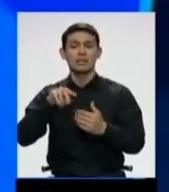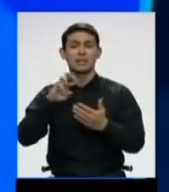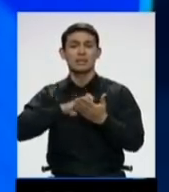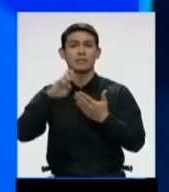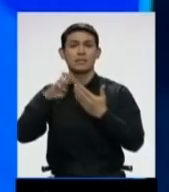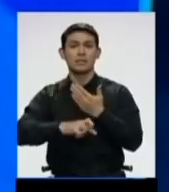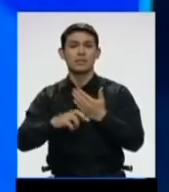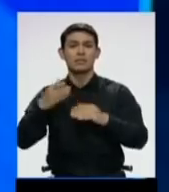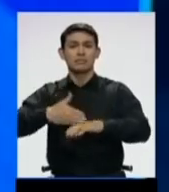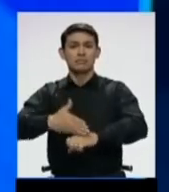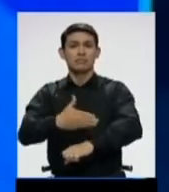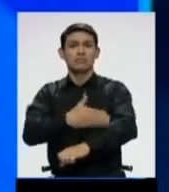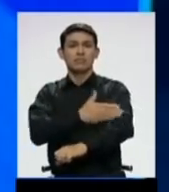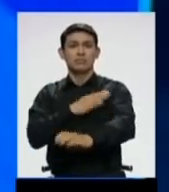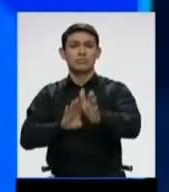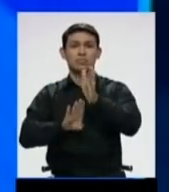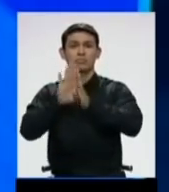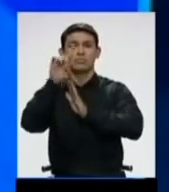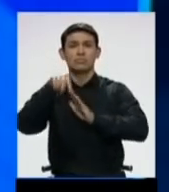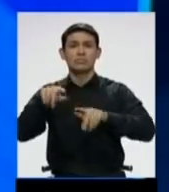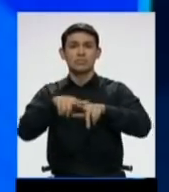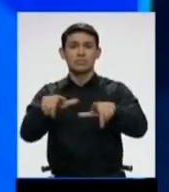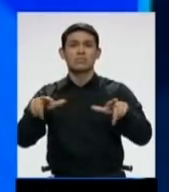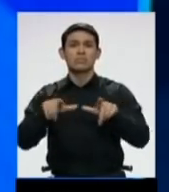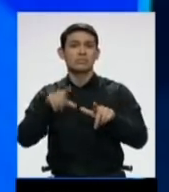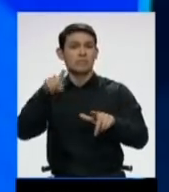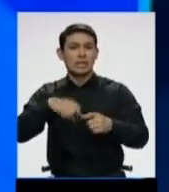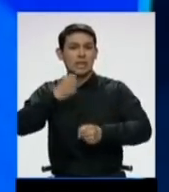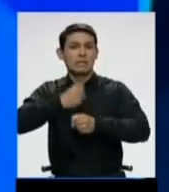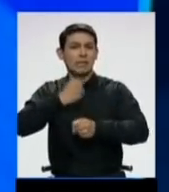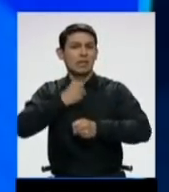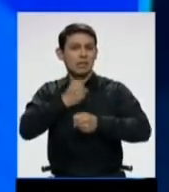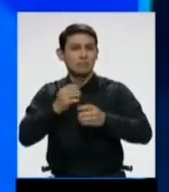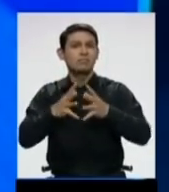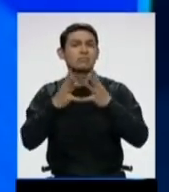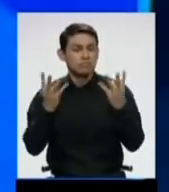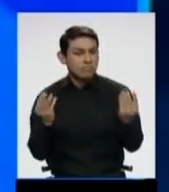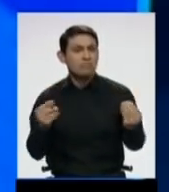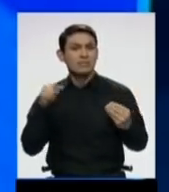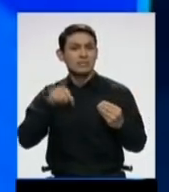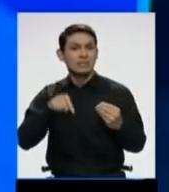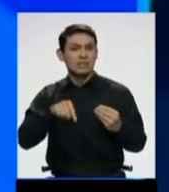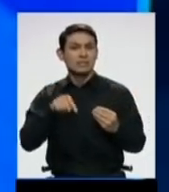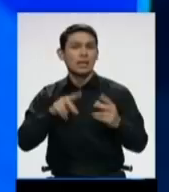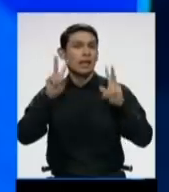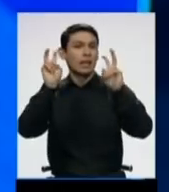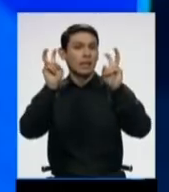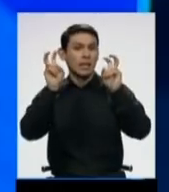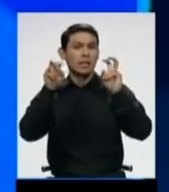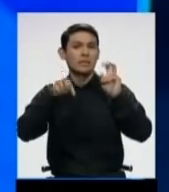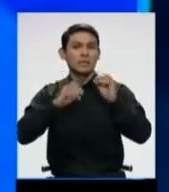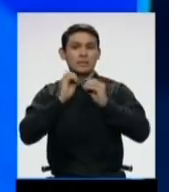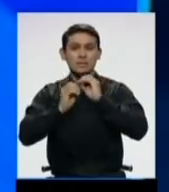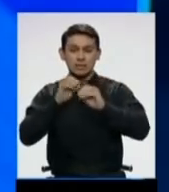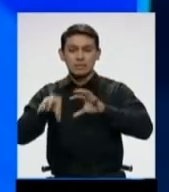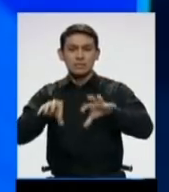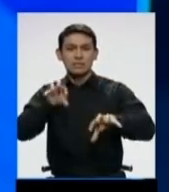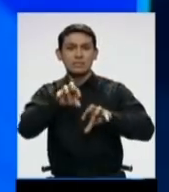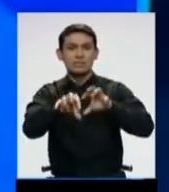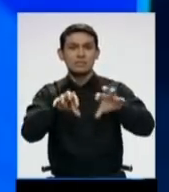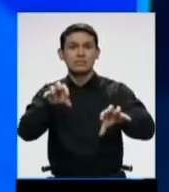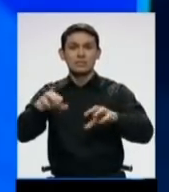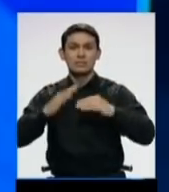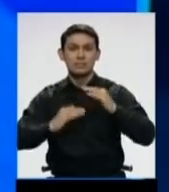del desarrollo urbano de la ciudad. Tenemos que trabajar muchísimo justamente en todo el plano de tema de zonificación, el tema de